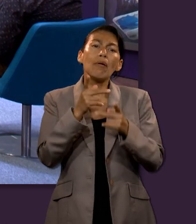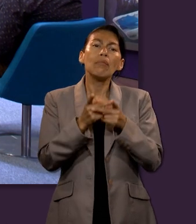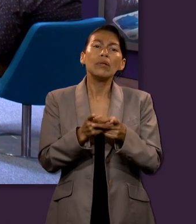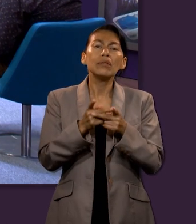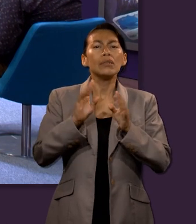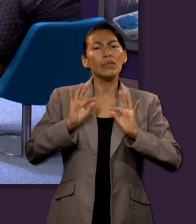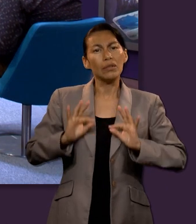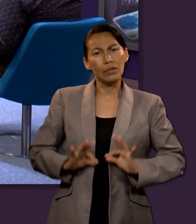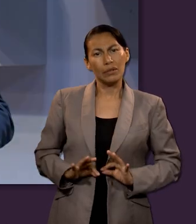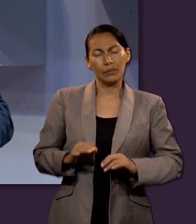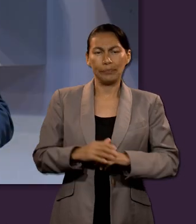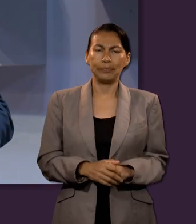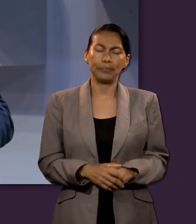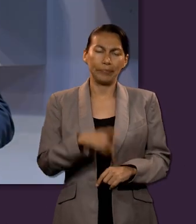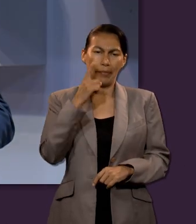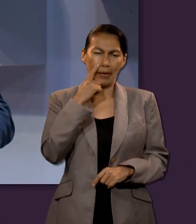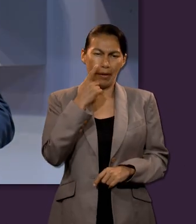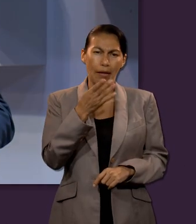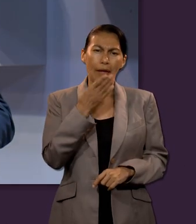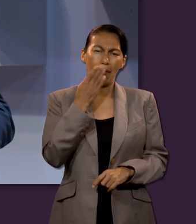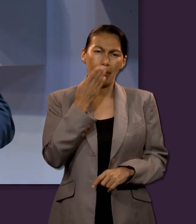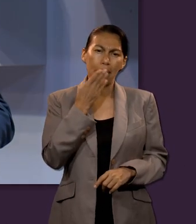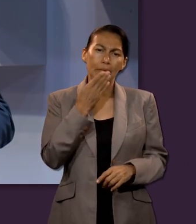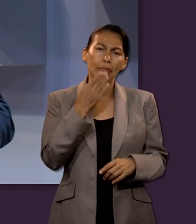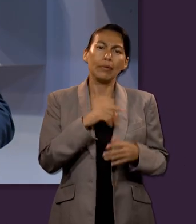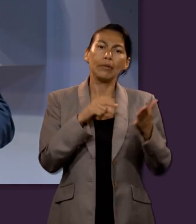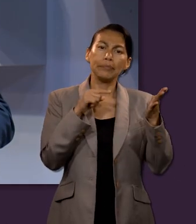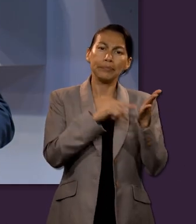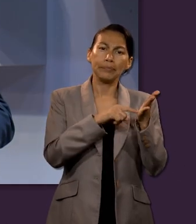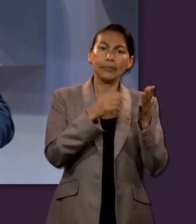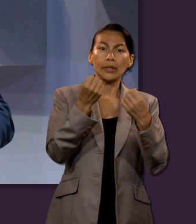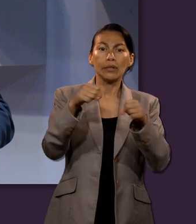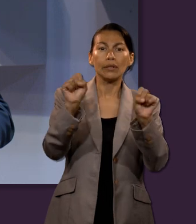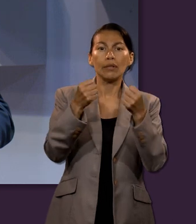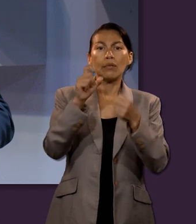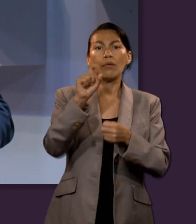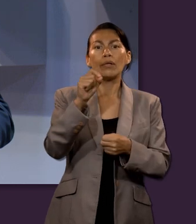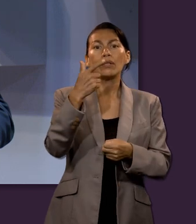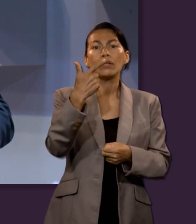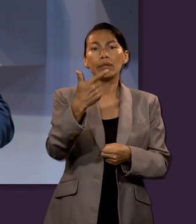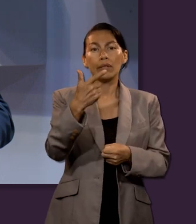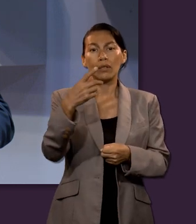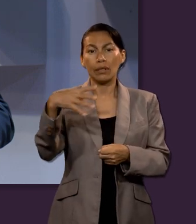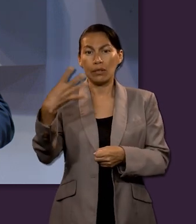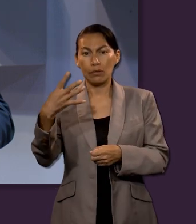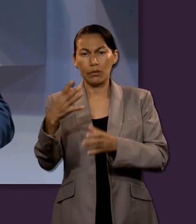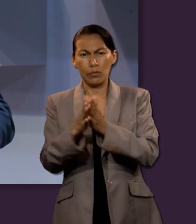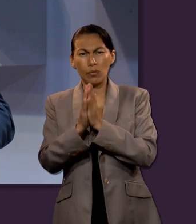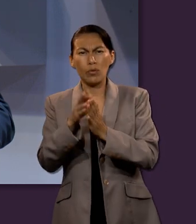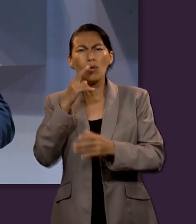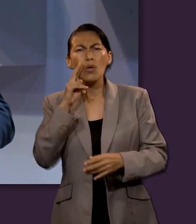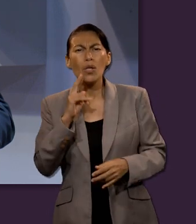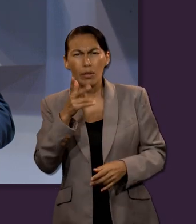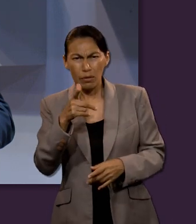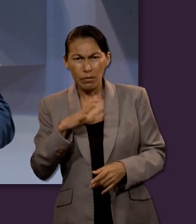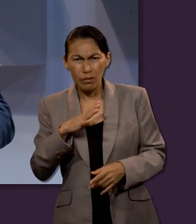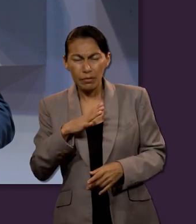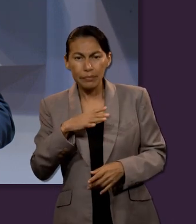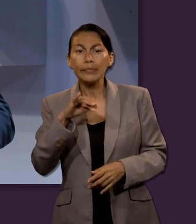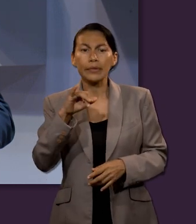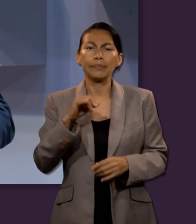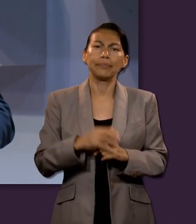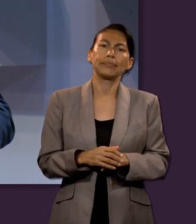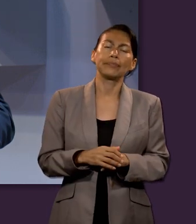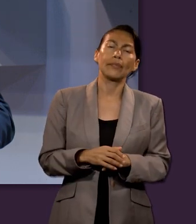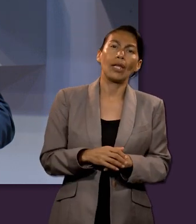que dice salmos 27 14 muriel tú tienes que ese texto si dice espera en